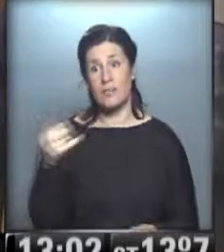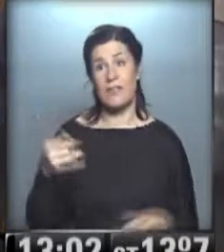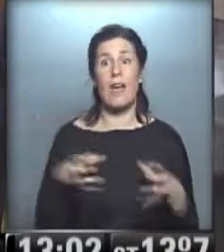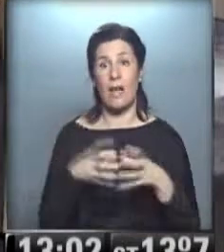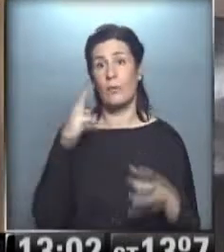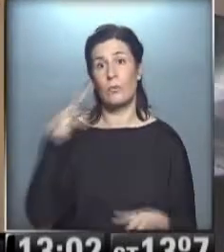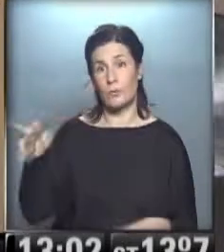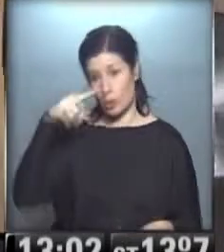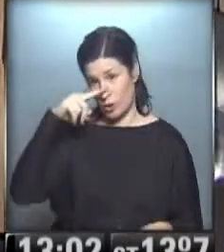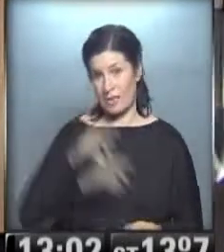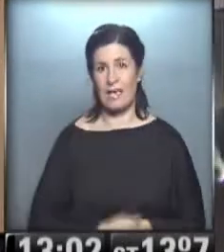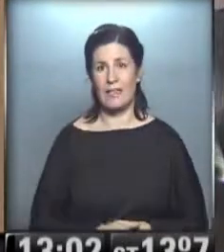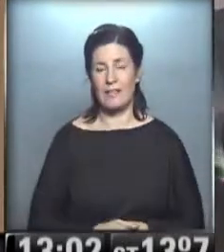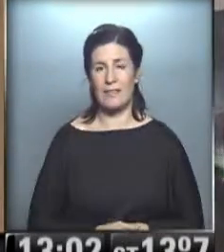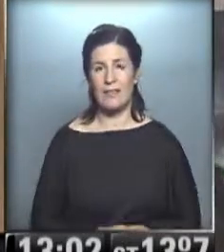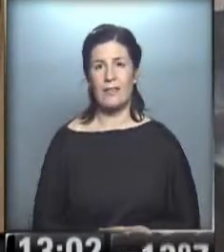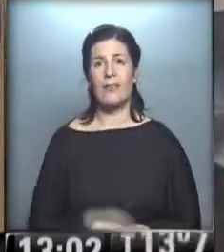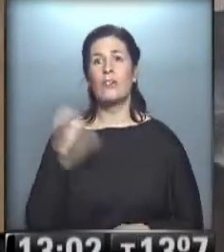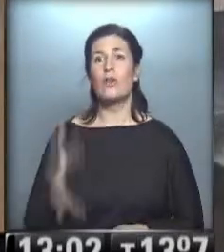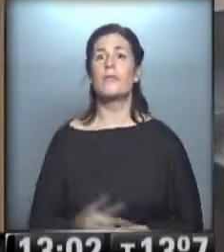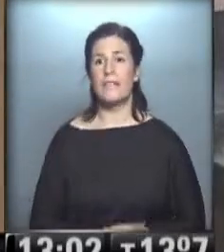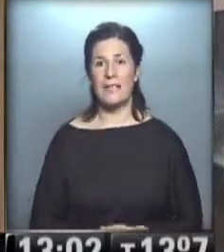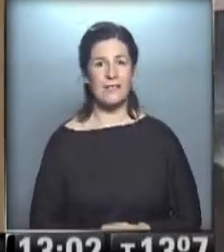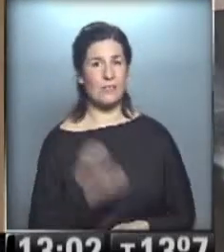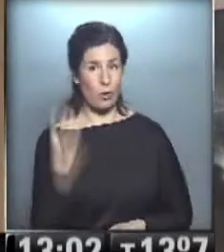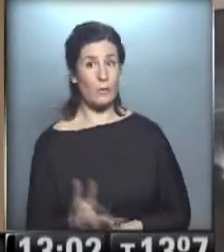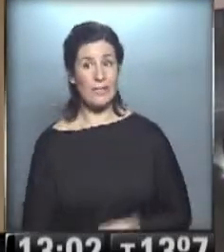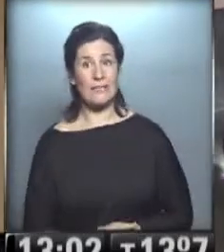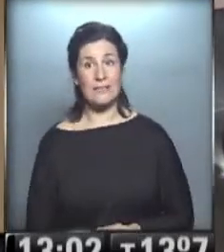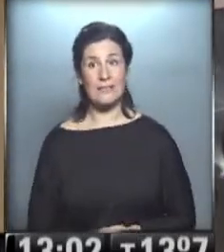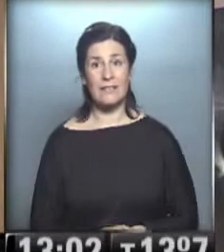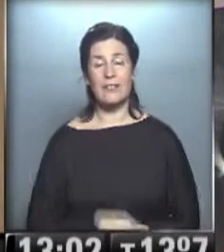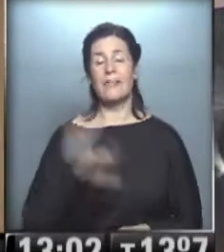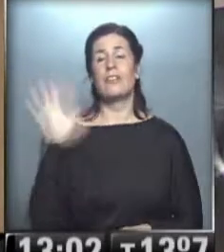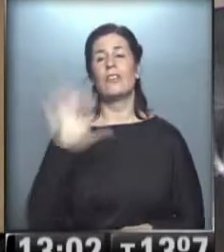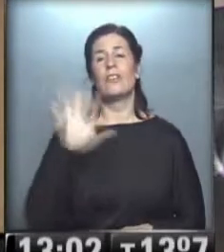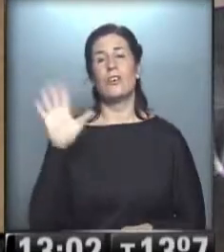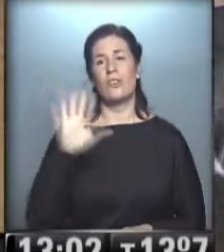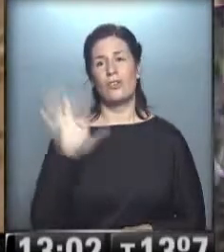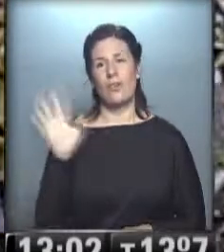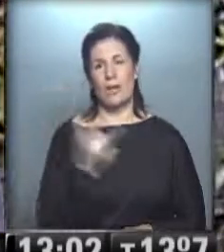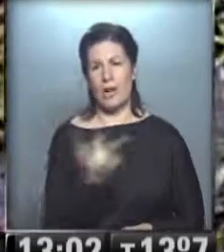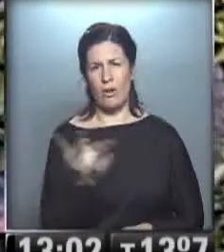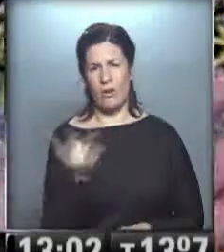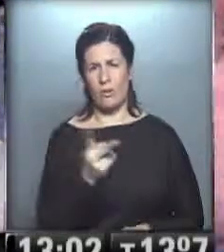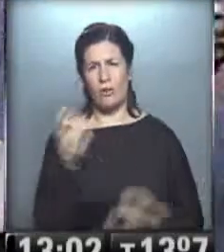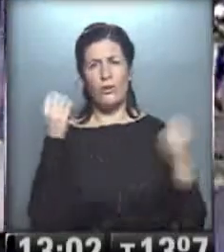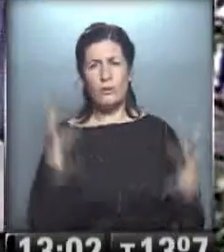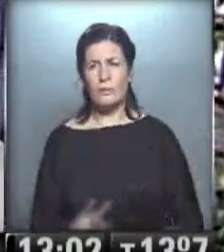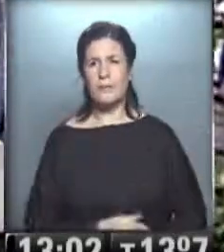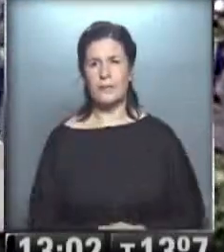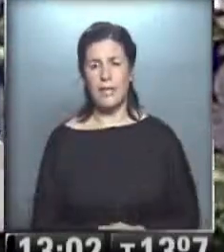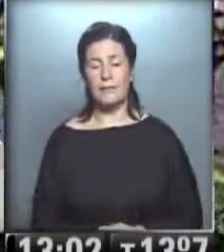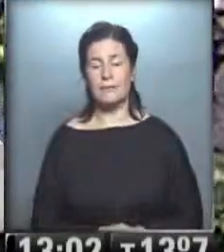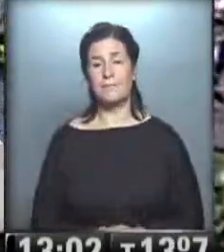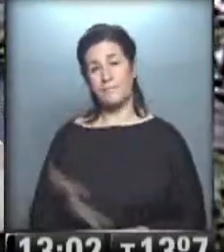televisión pública digo esta área en lima cómo te varían hola ariel qué tal agustina qué tal roberto desde